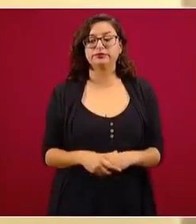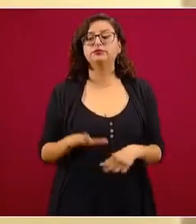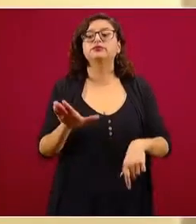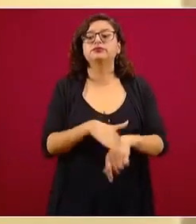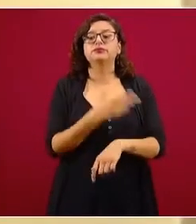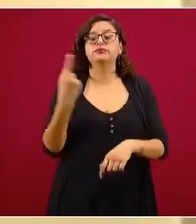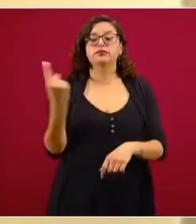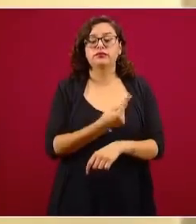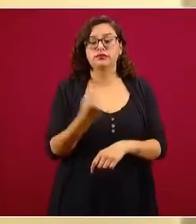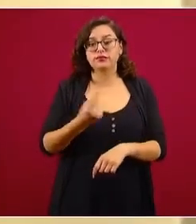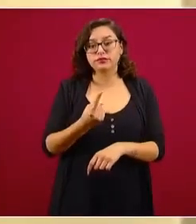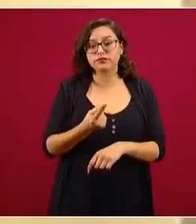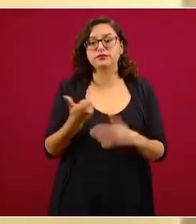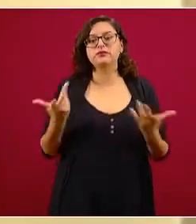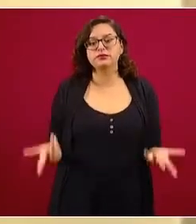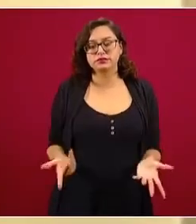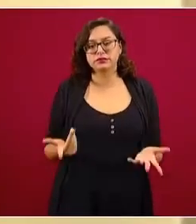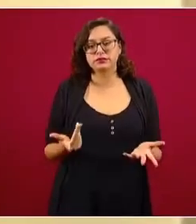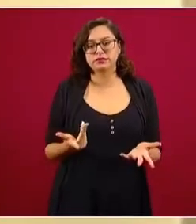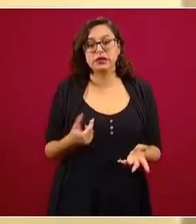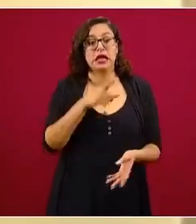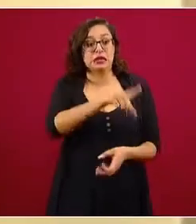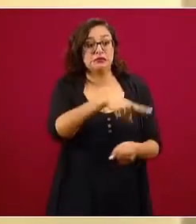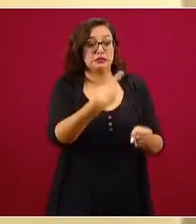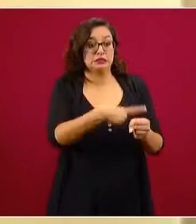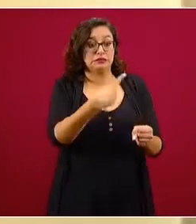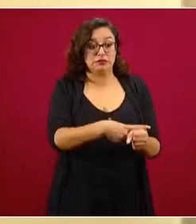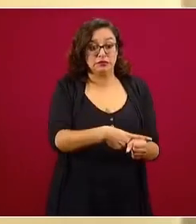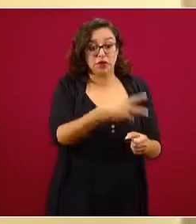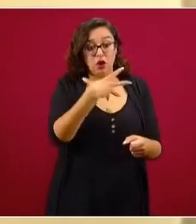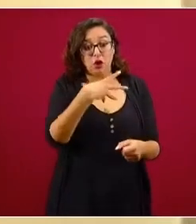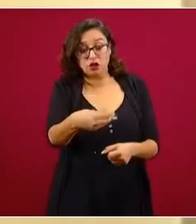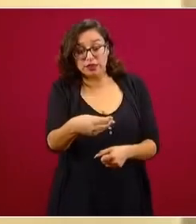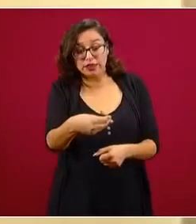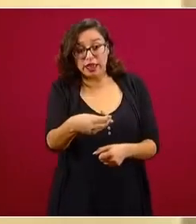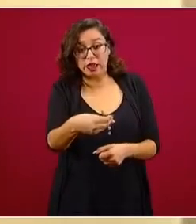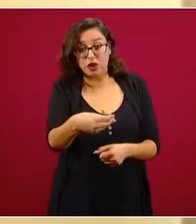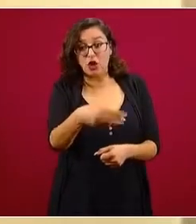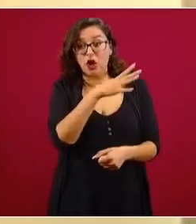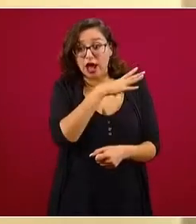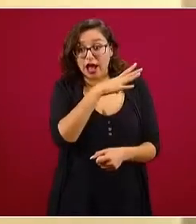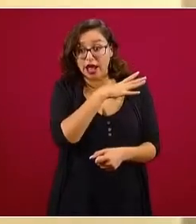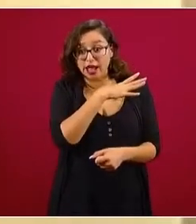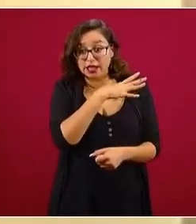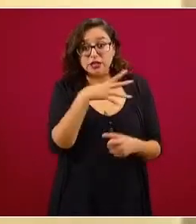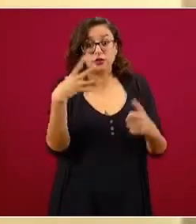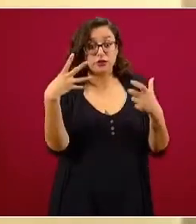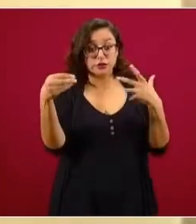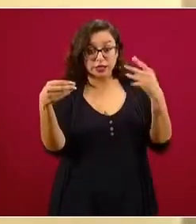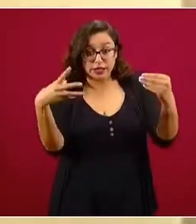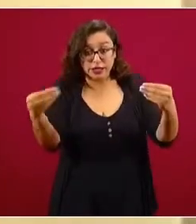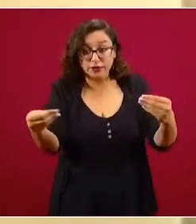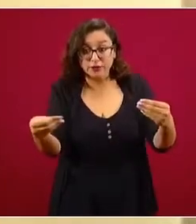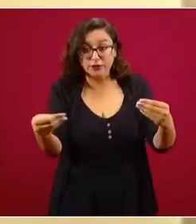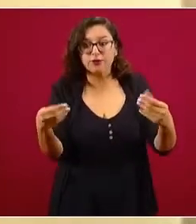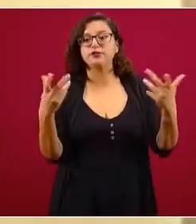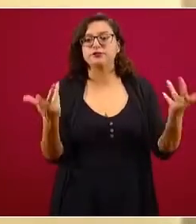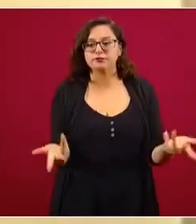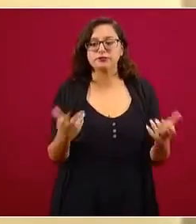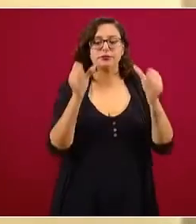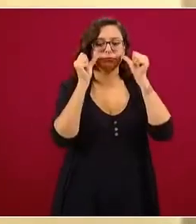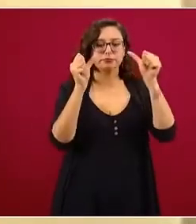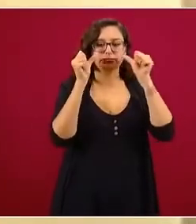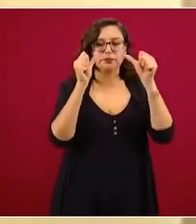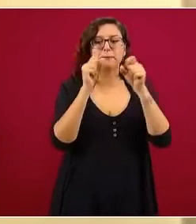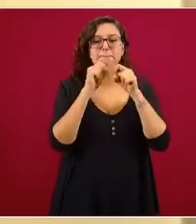precisamente con la intención, uno, de saber que contrajeron la enfermedad y llevar a cabo todas las acciones correspondientes, tanto de su atención